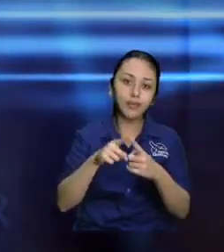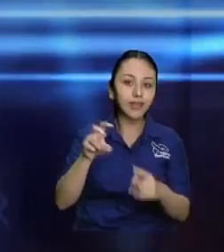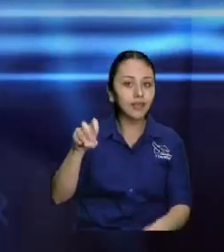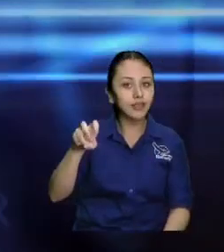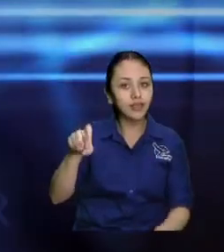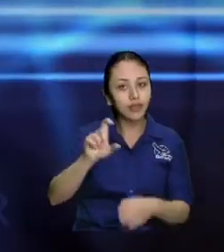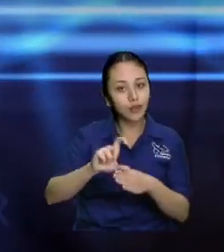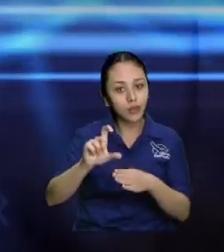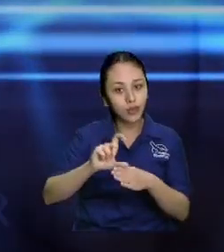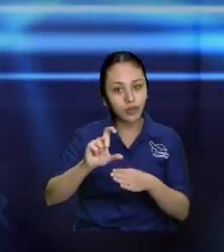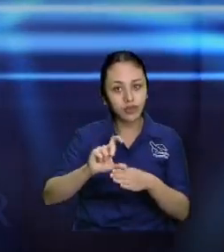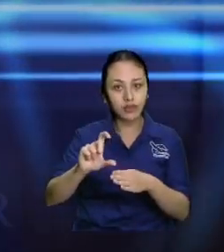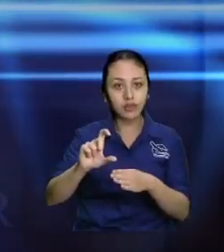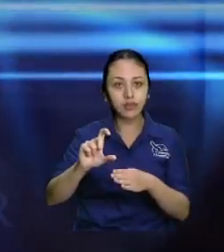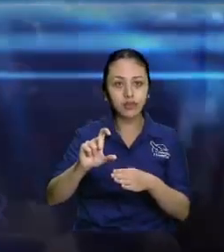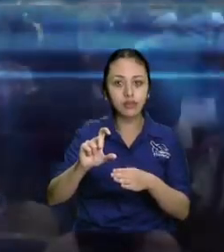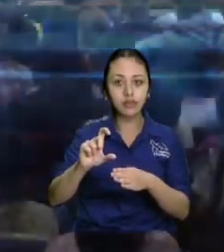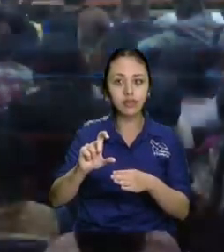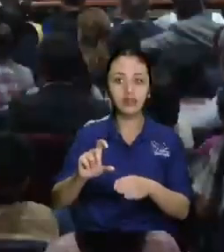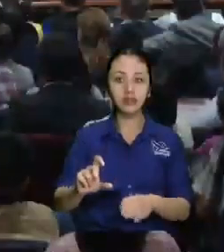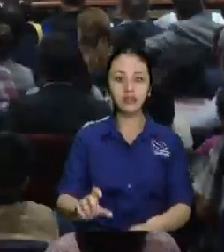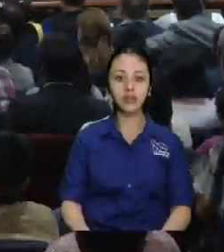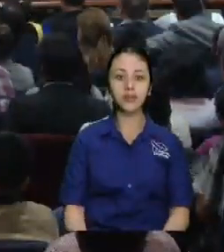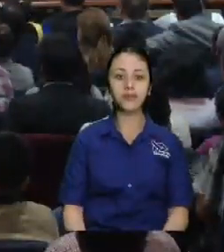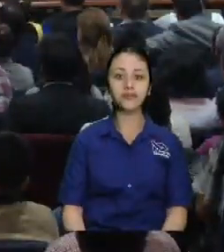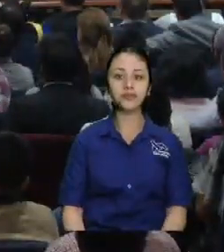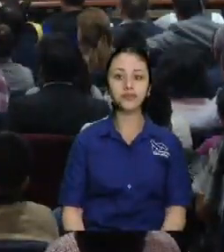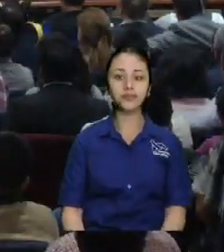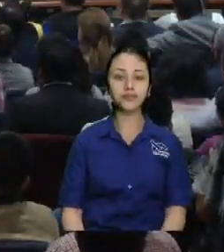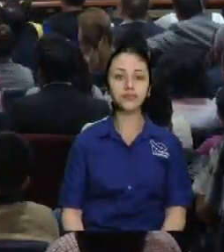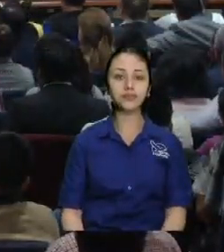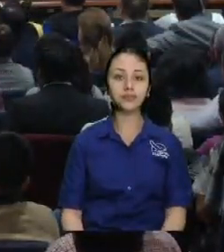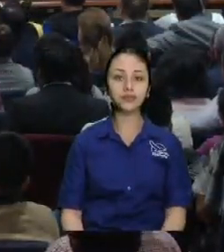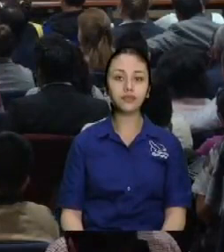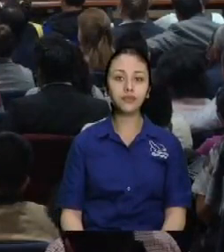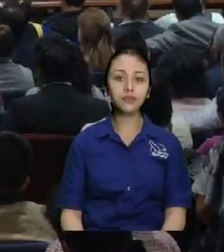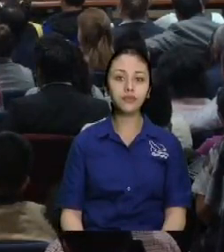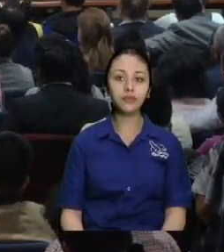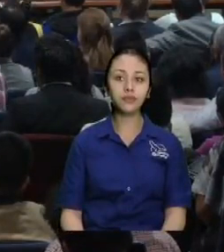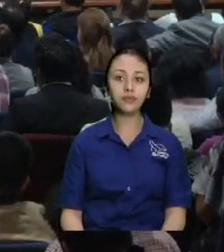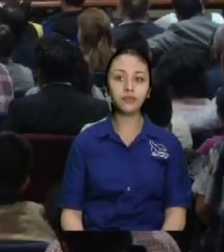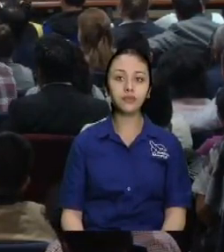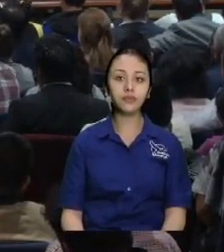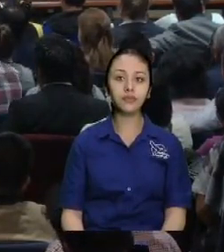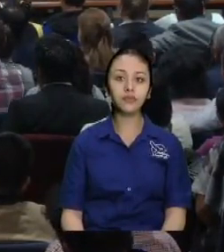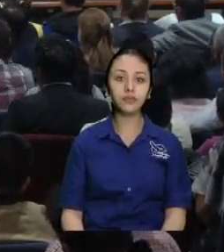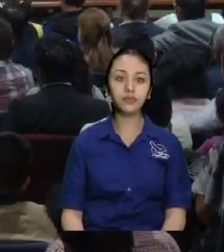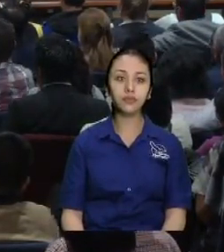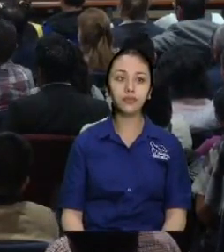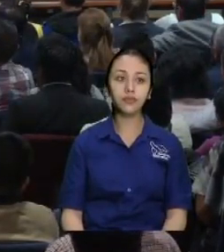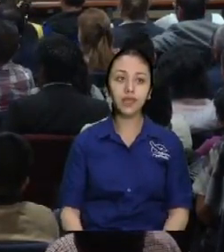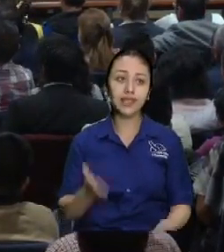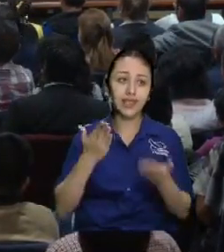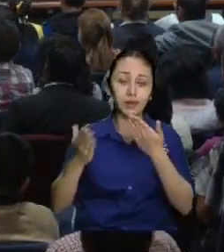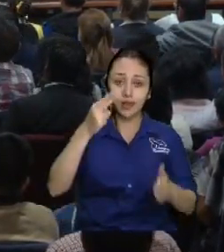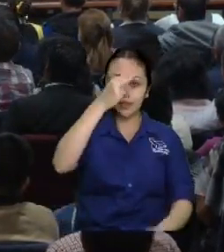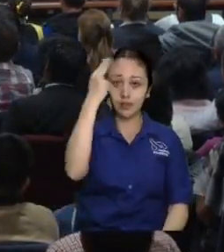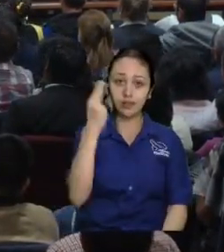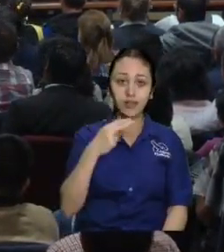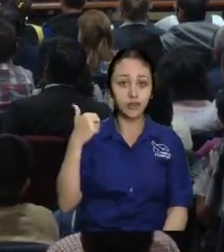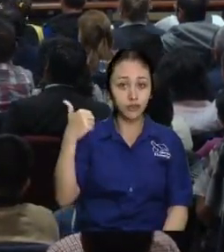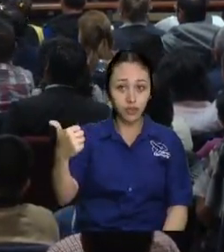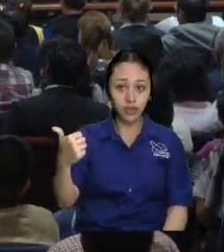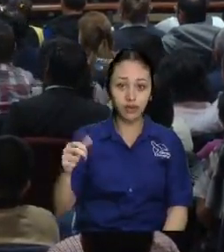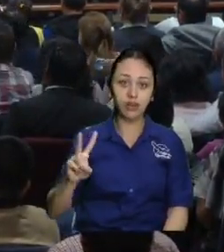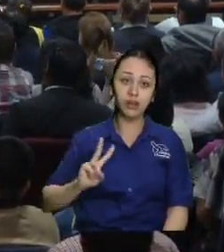ella no le alcanza la pensión, la jubilación. Se quedó viuda la señora. Y no